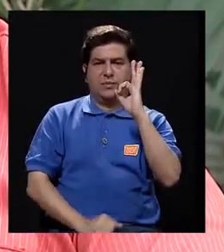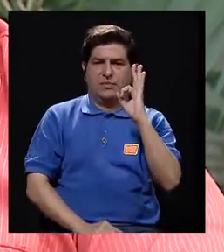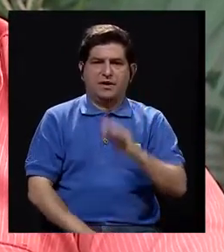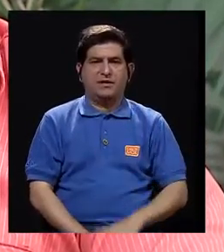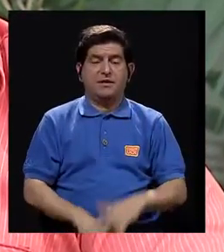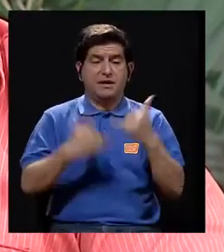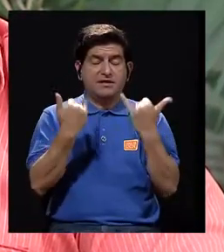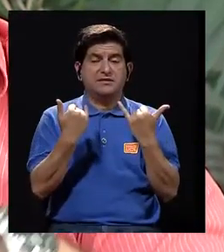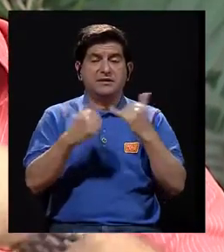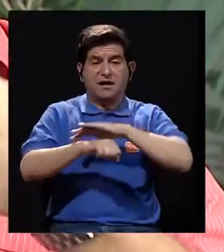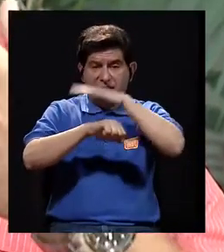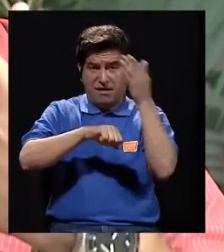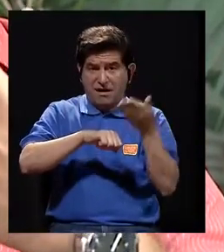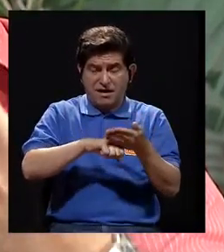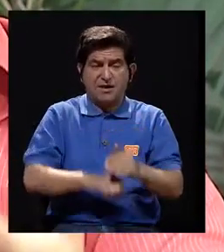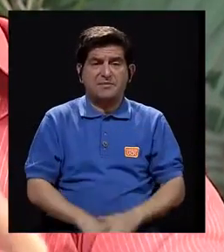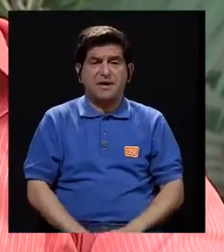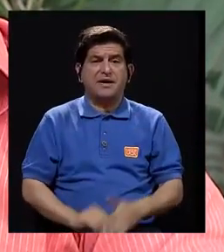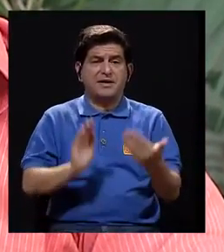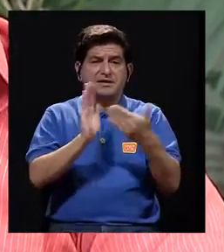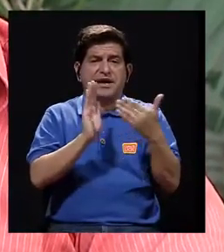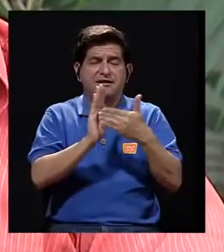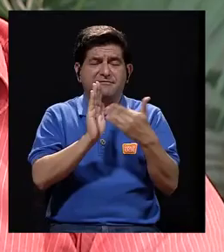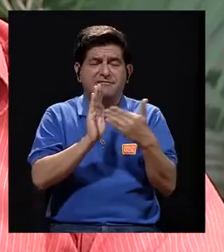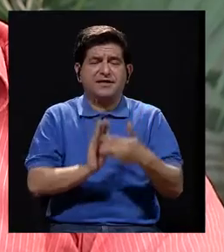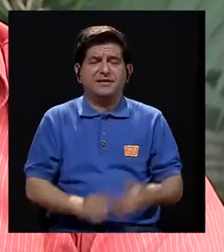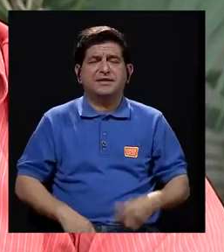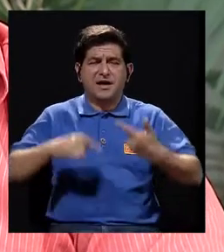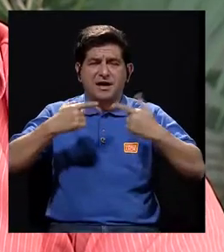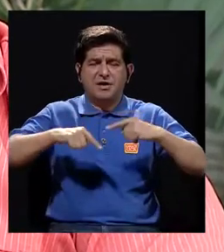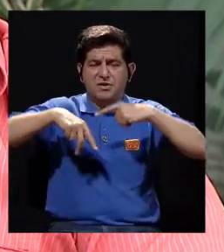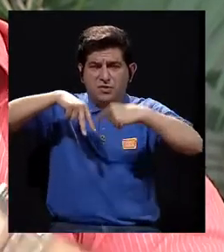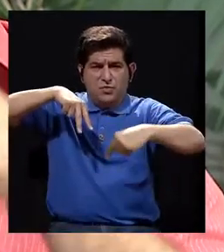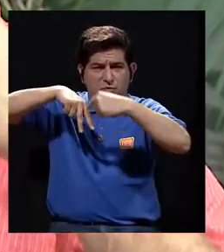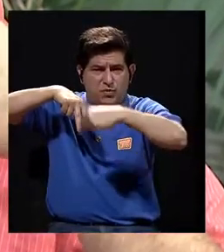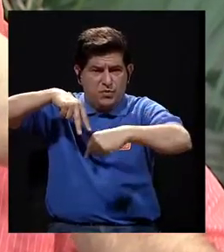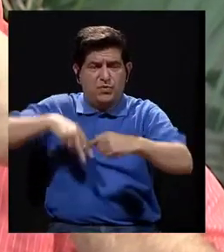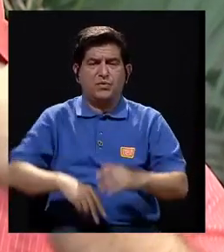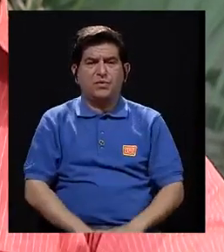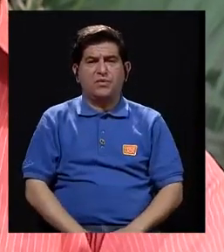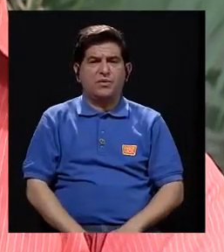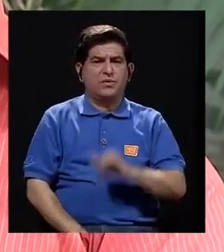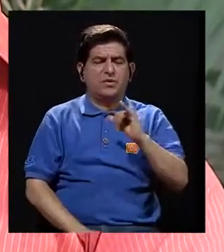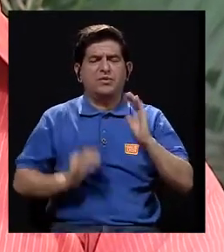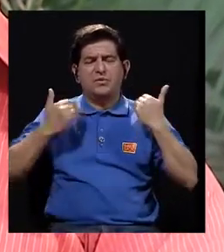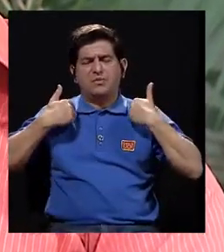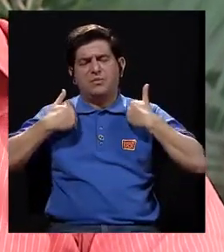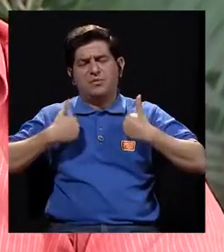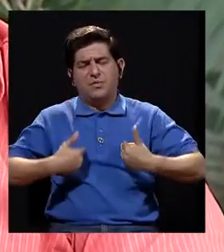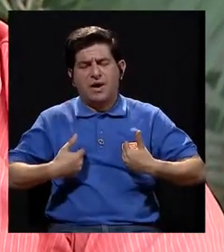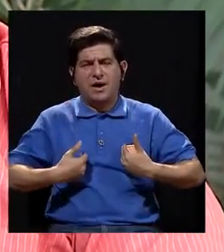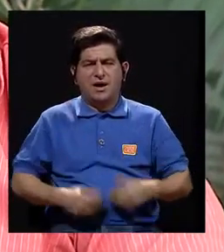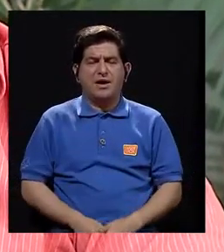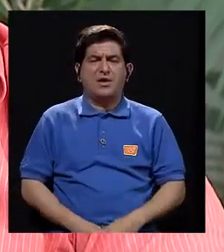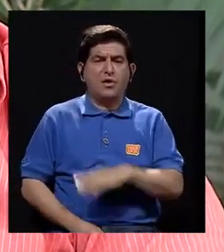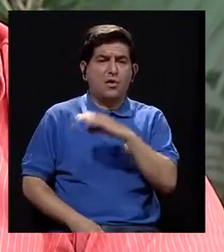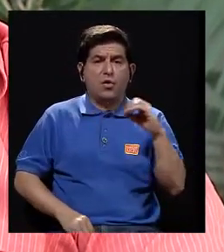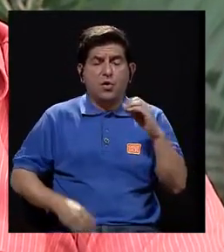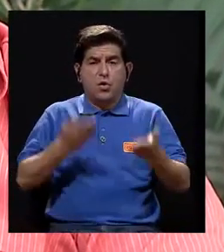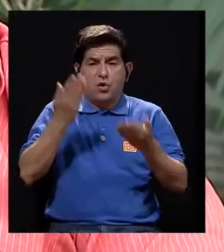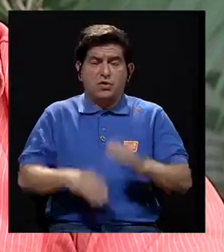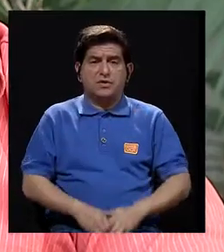bien. Usualmente ya el embarazo lo que exacerba son los dolores en las piernas, muchas veces ese dolor en el cansancio, piernitas